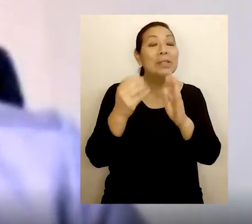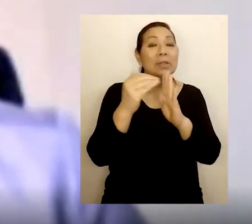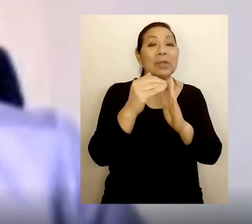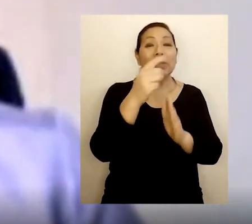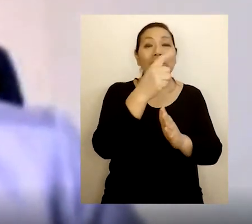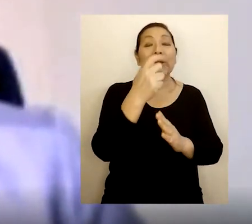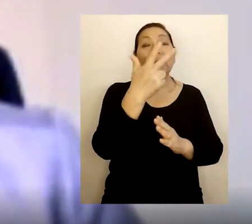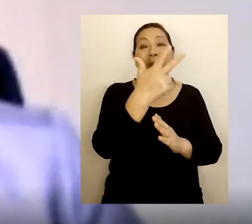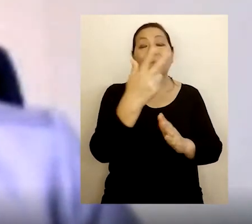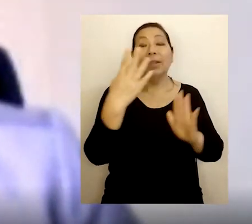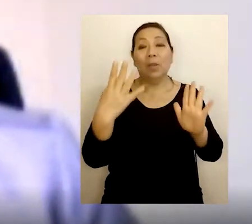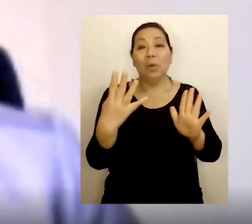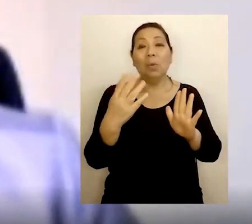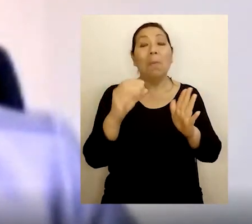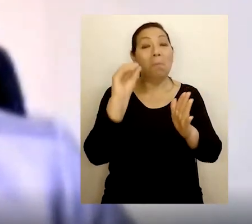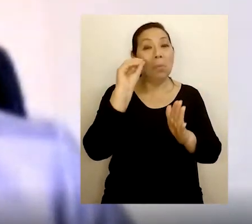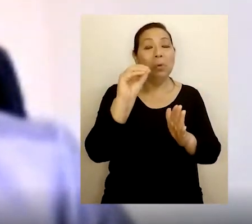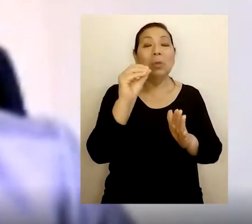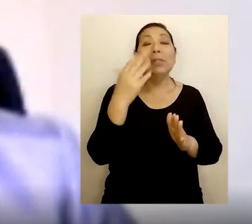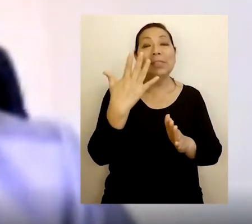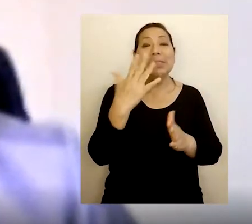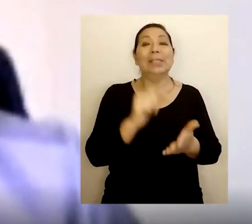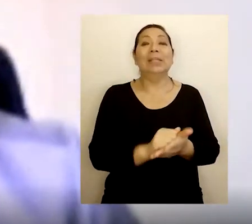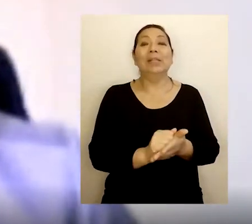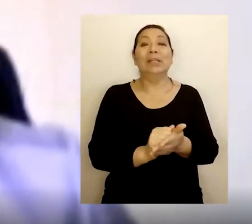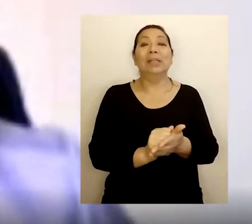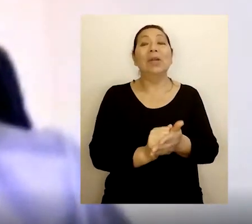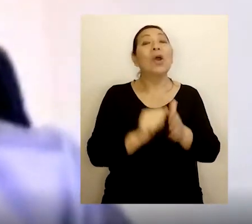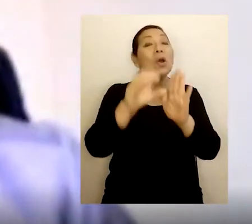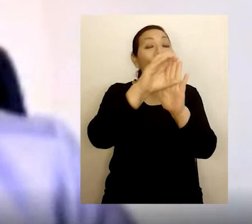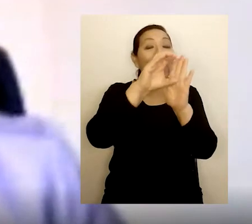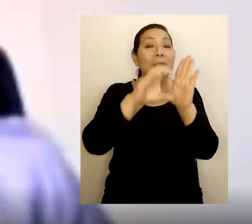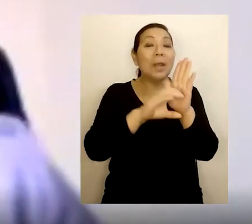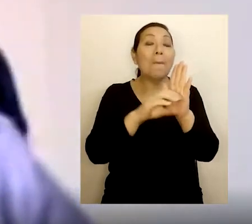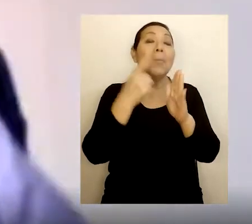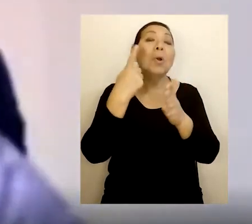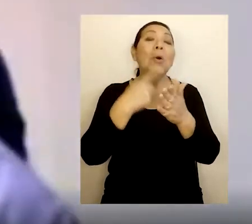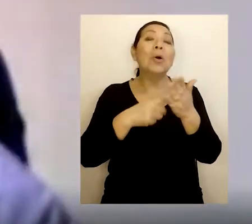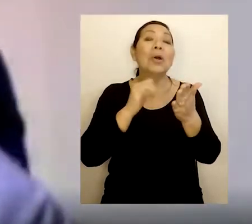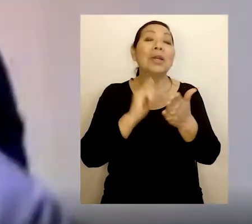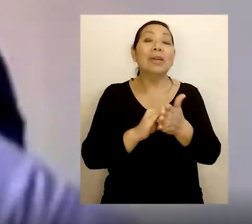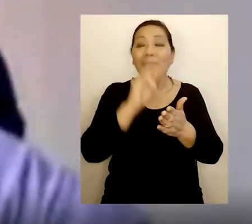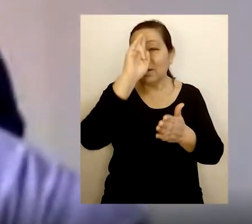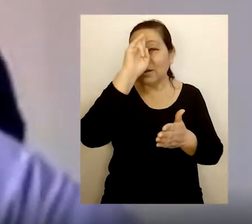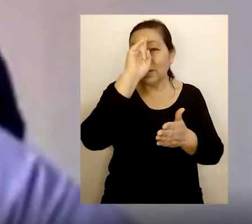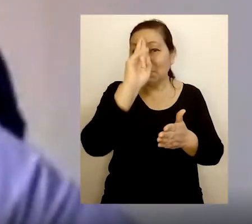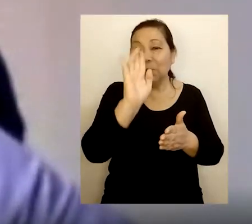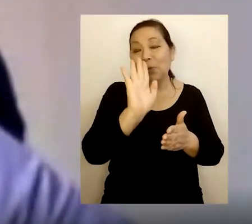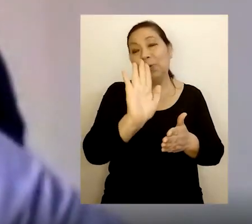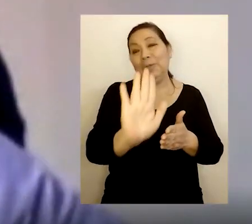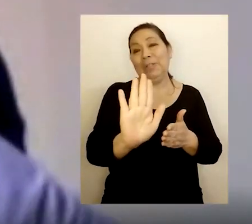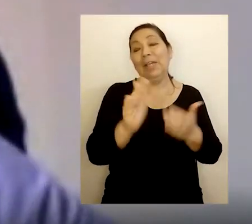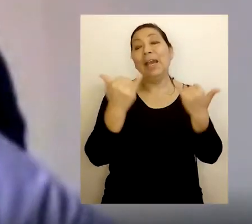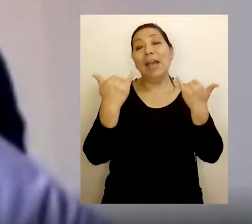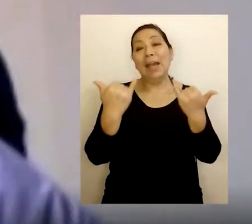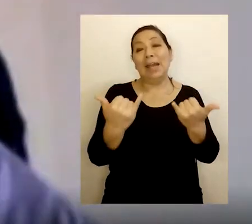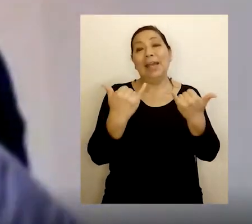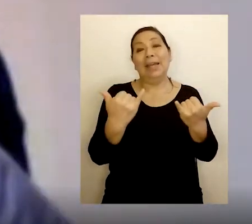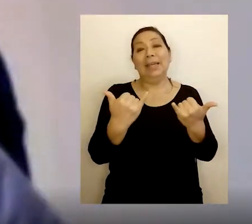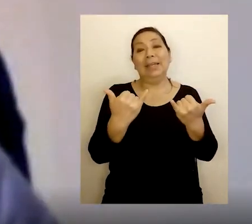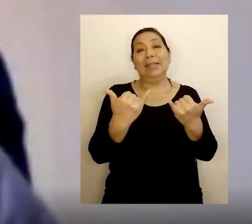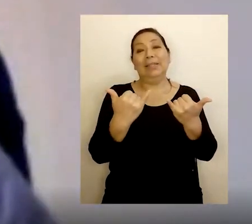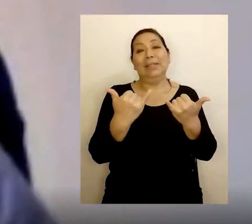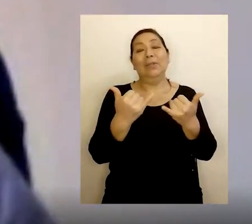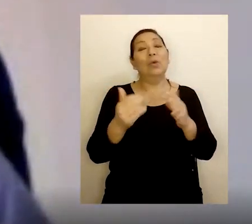artículo 139.5 de la Constitución. Por tanto, respetuosamente